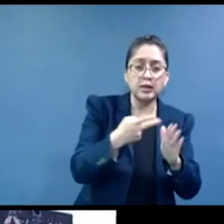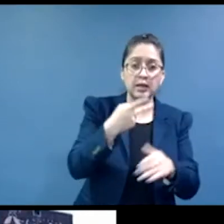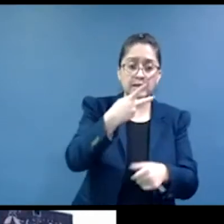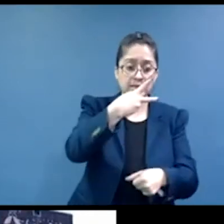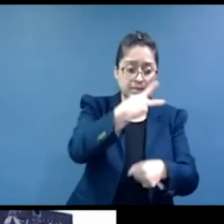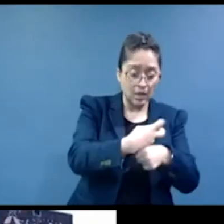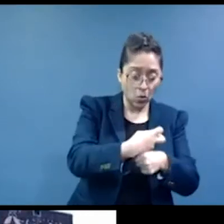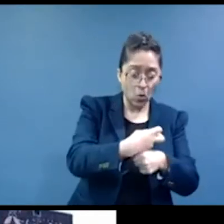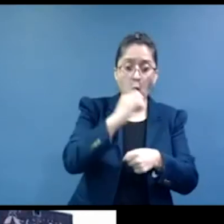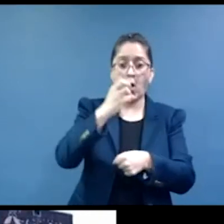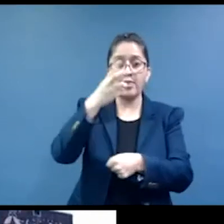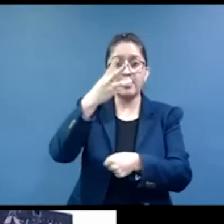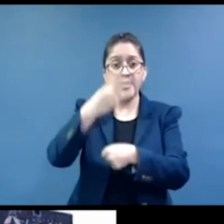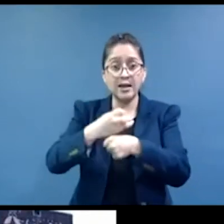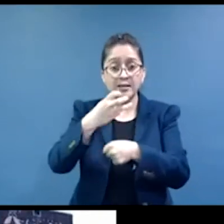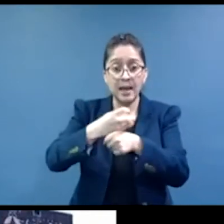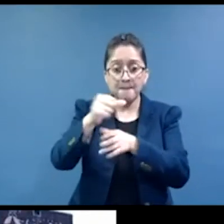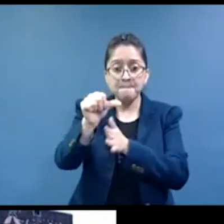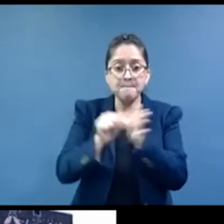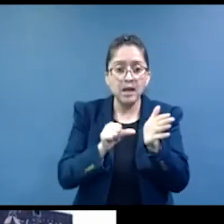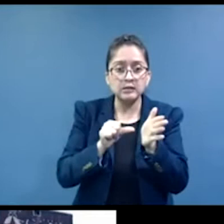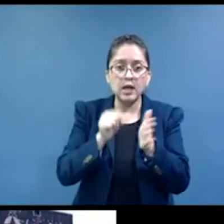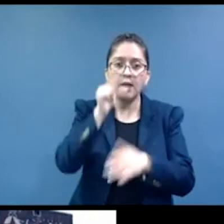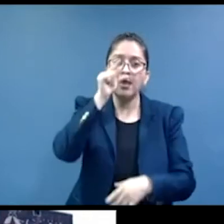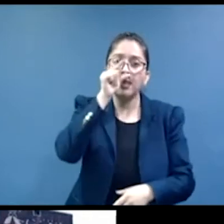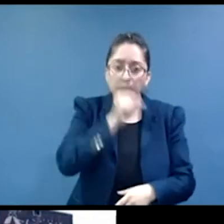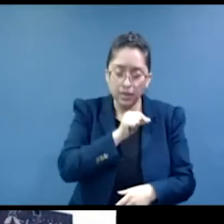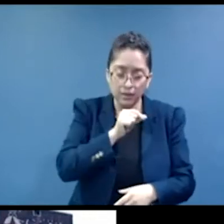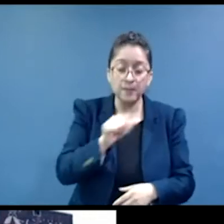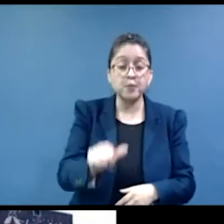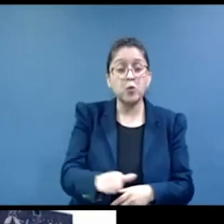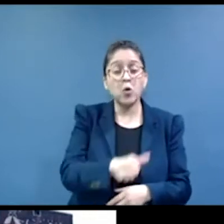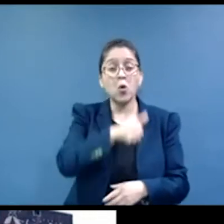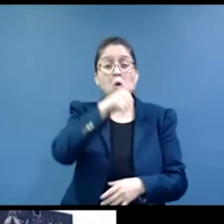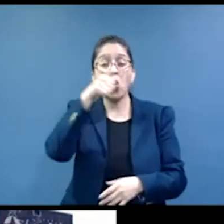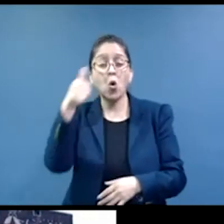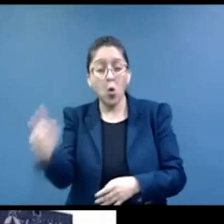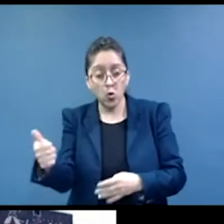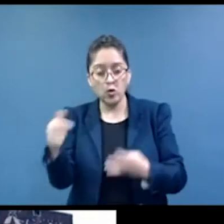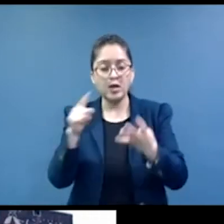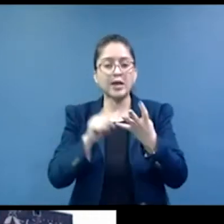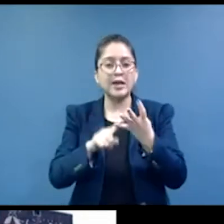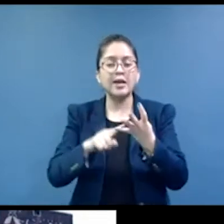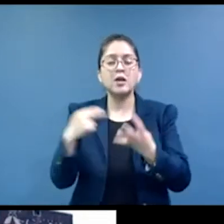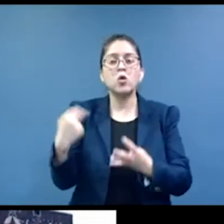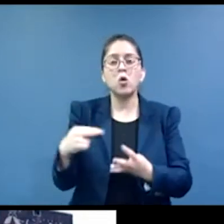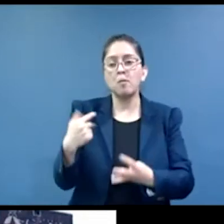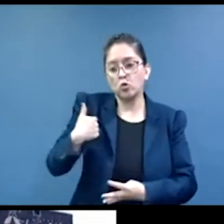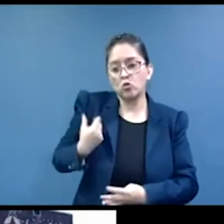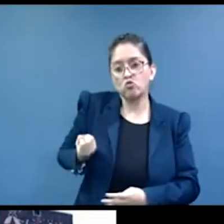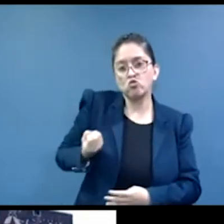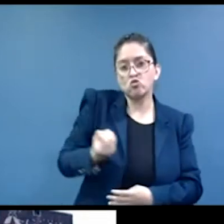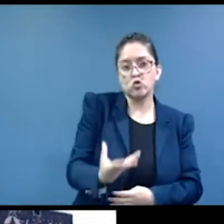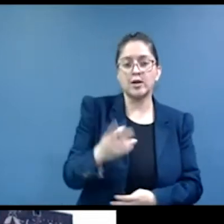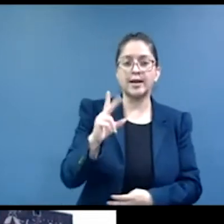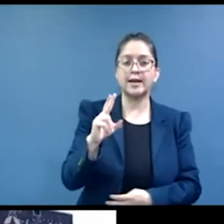tercer trimestre. Y la otra es la que yo le llamo relacional, ¿ajá? Y tiene que ver